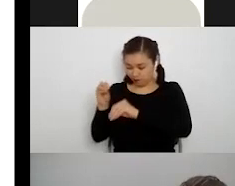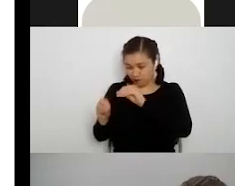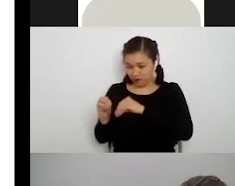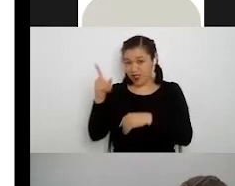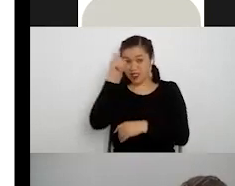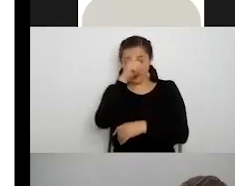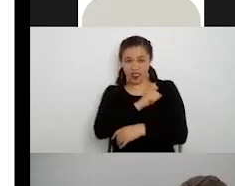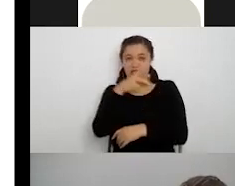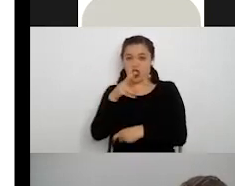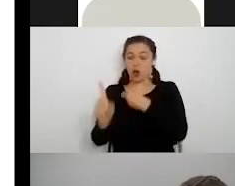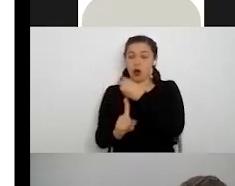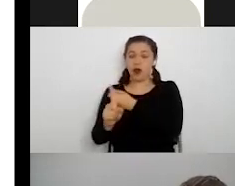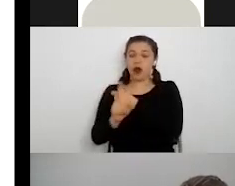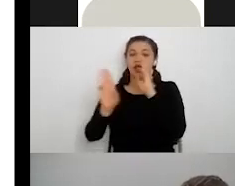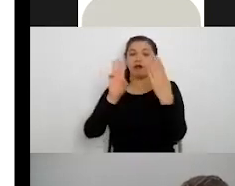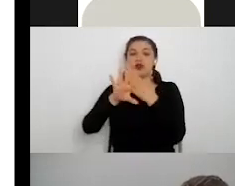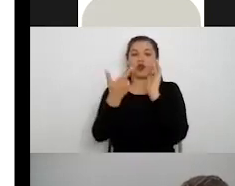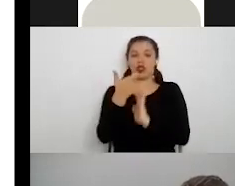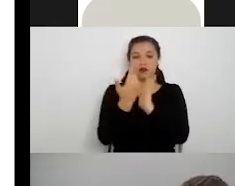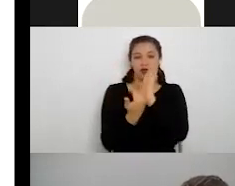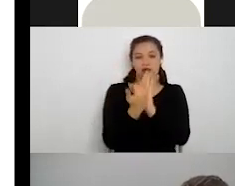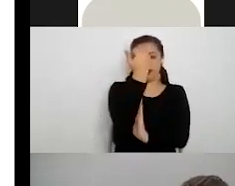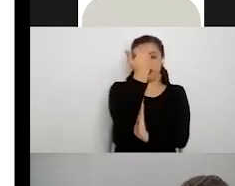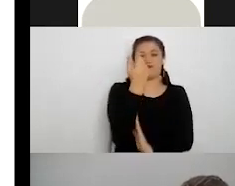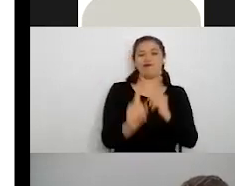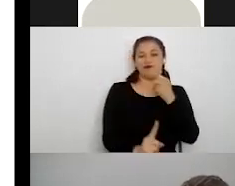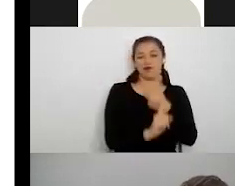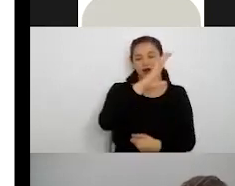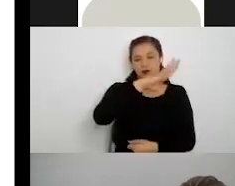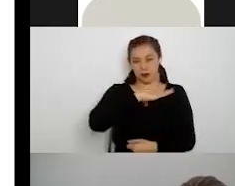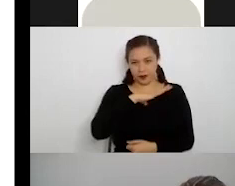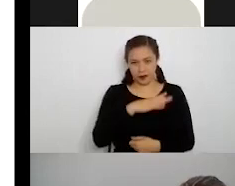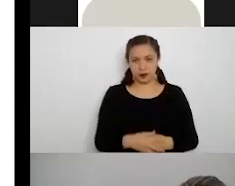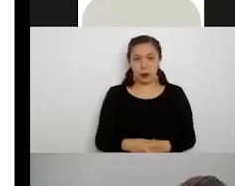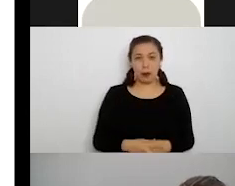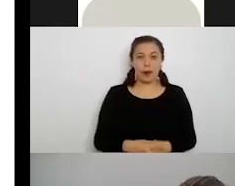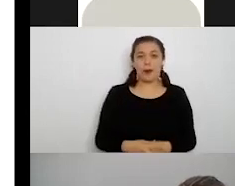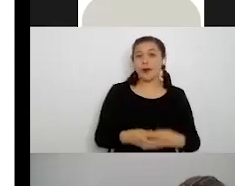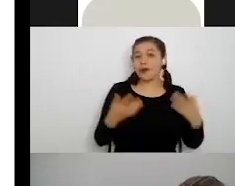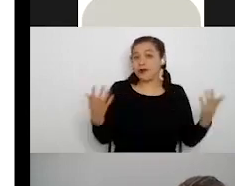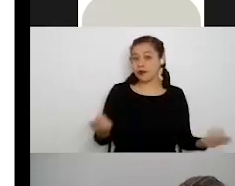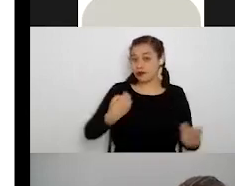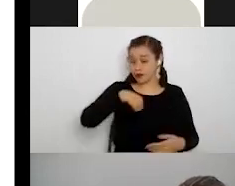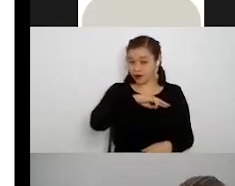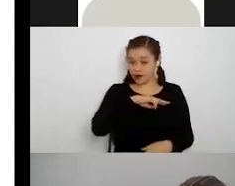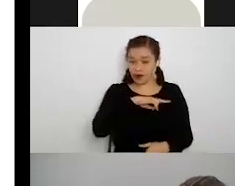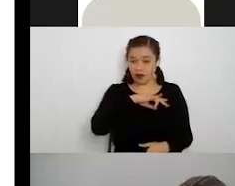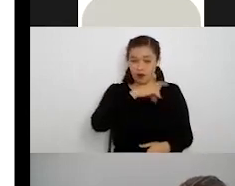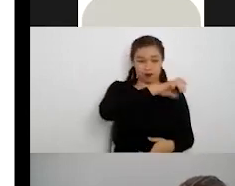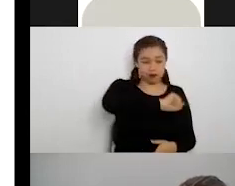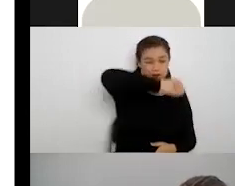crecimiento económico del mundo. Esto es por eso entre la necesidad de combatir la inflación, que es muy